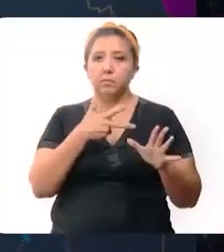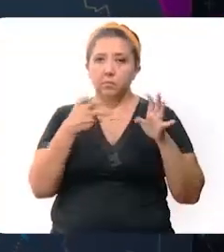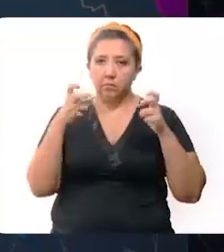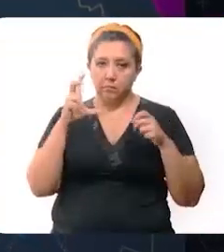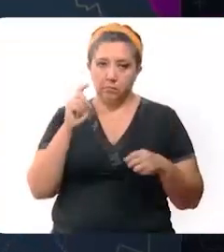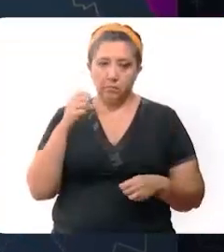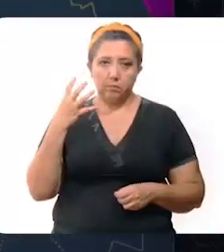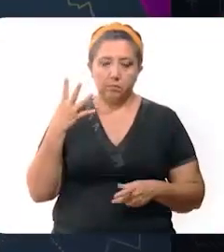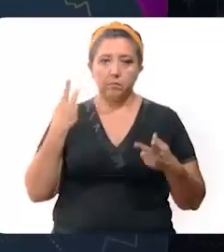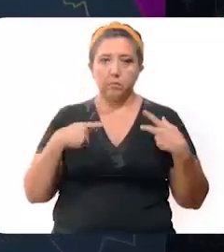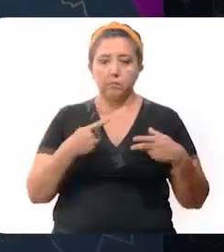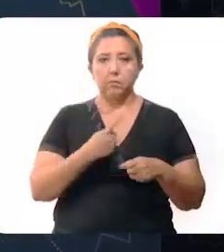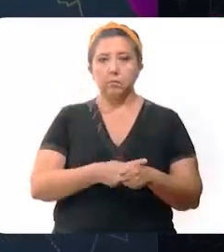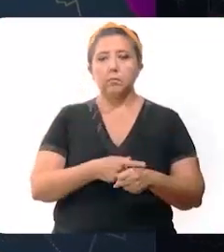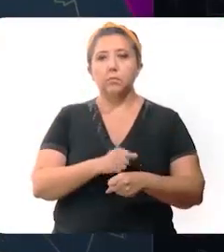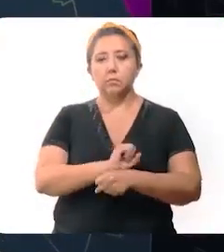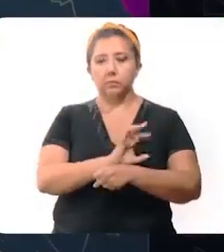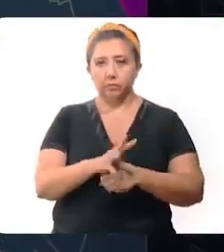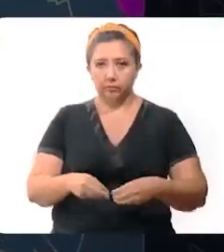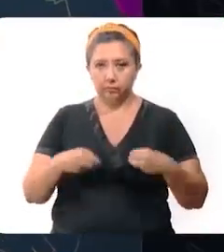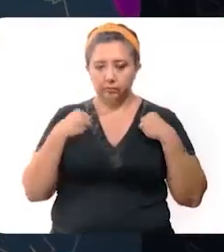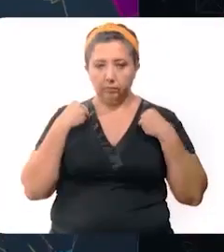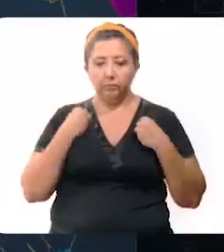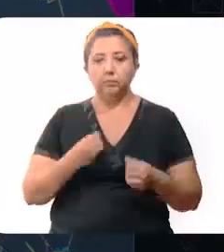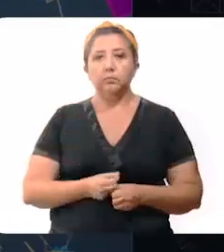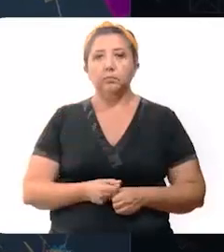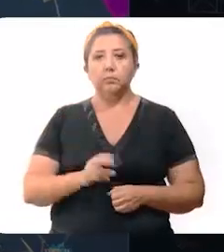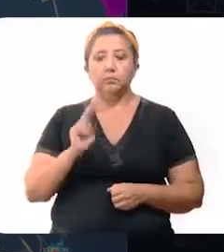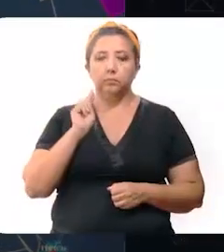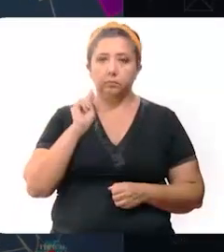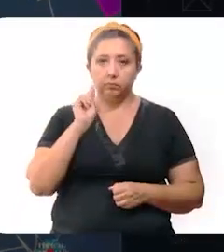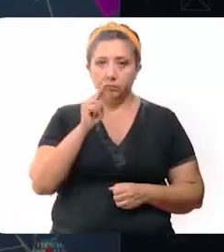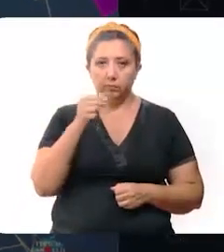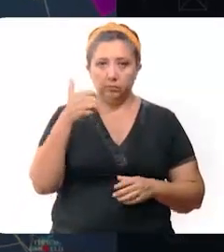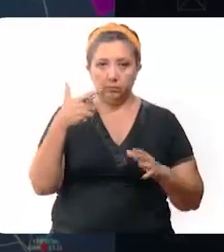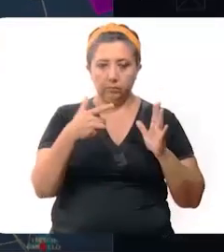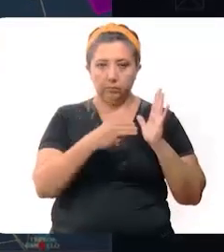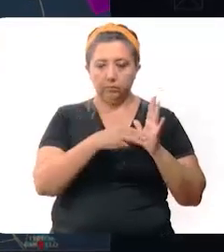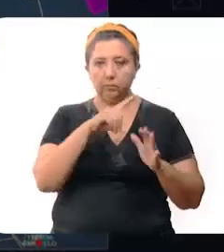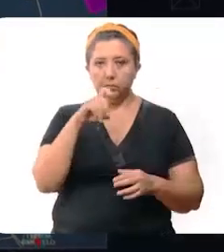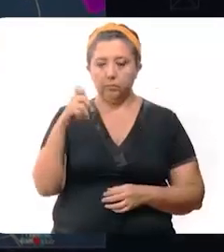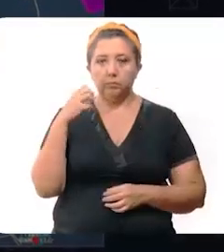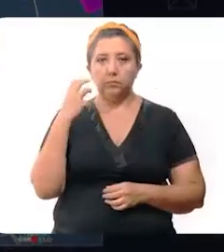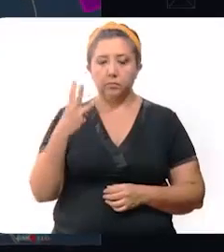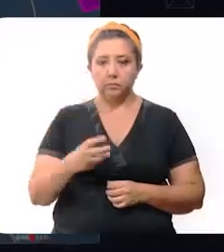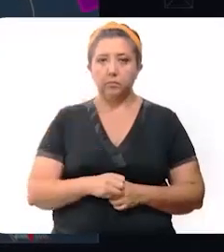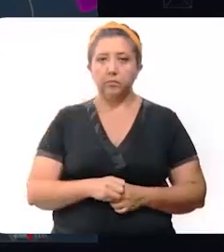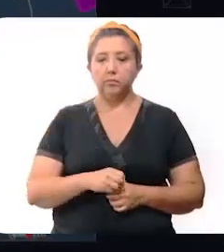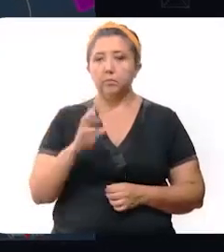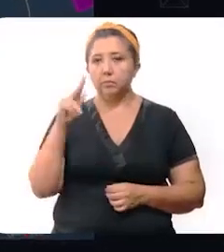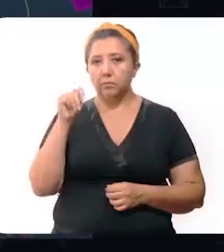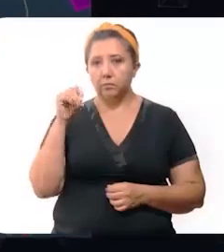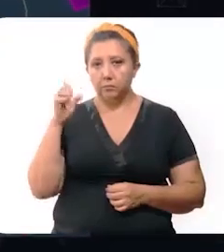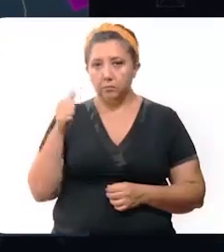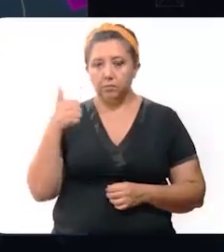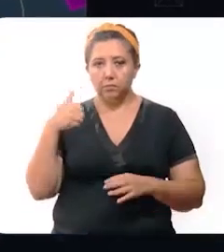24.834 personas contagiadas de coronavirus que viven en la zona norte 7.103, en la zona